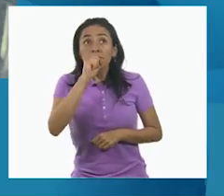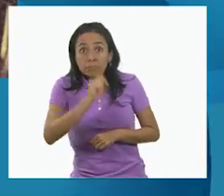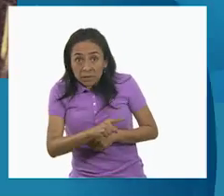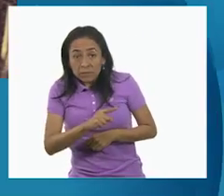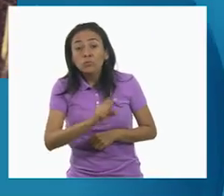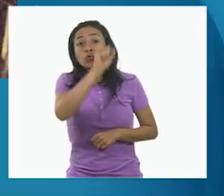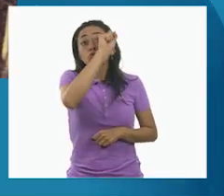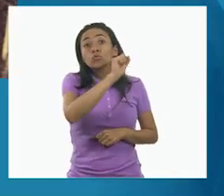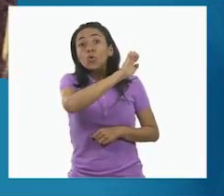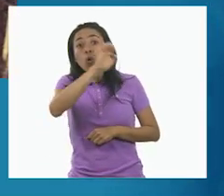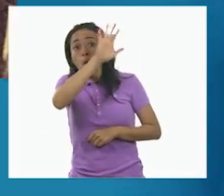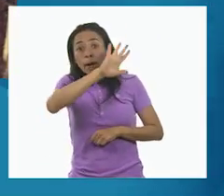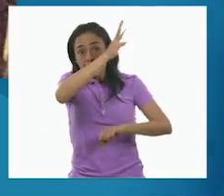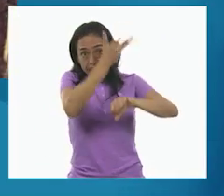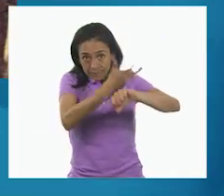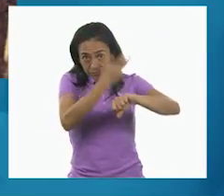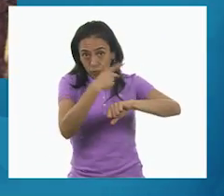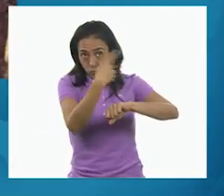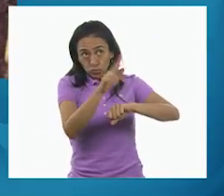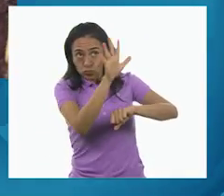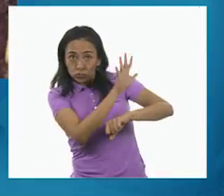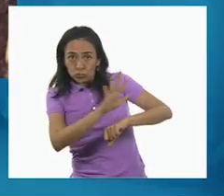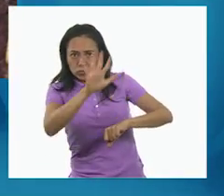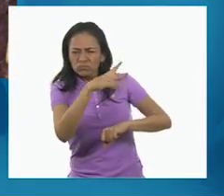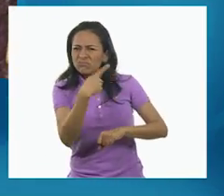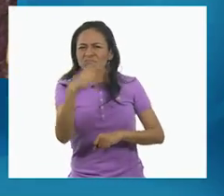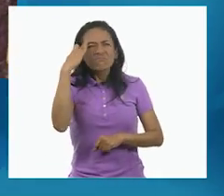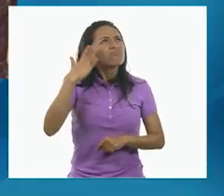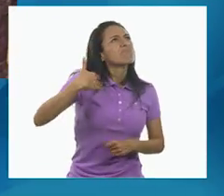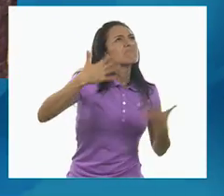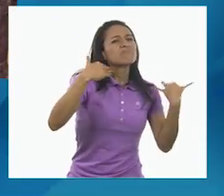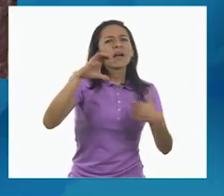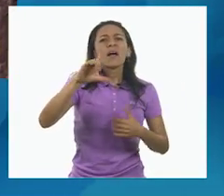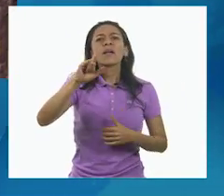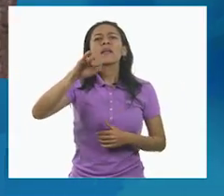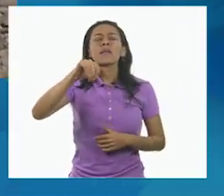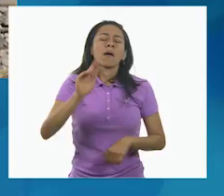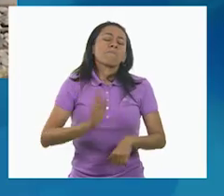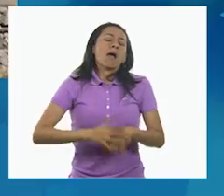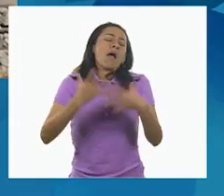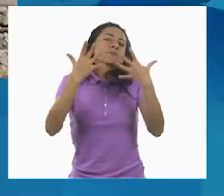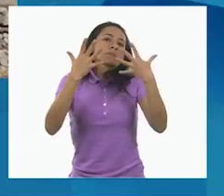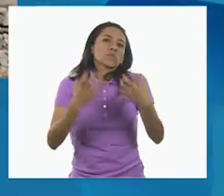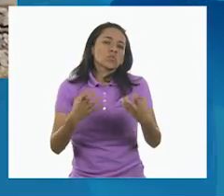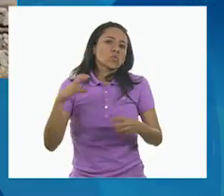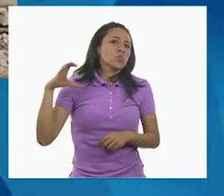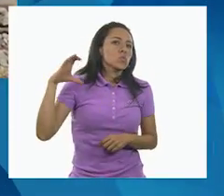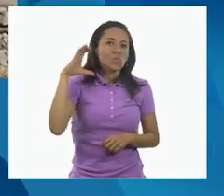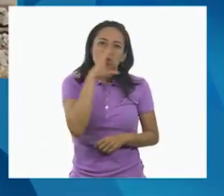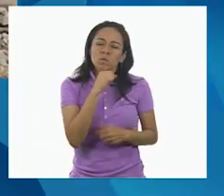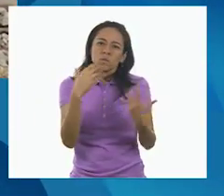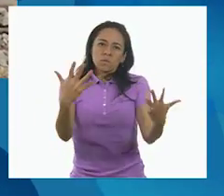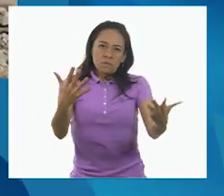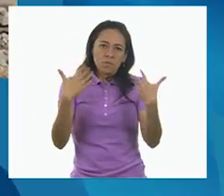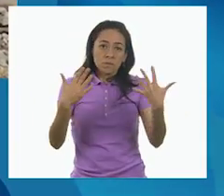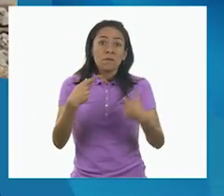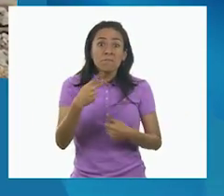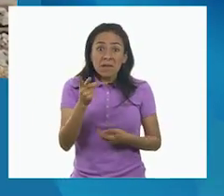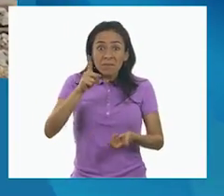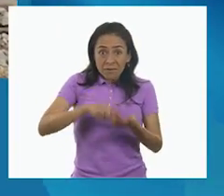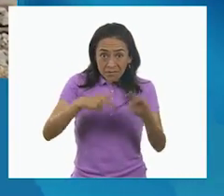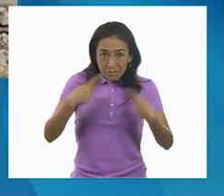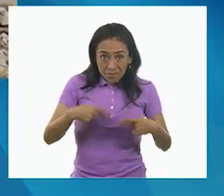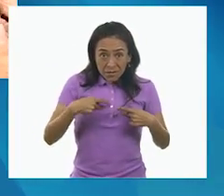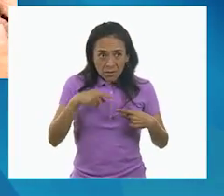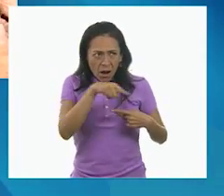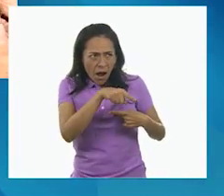de América. Su clima era predominantemente árido, pero los pobladores aprovecharon cuerpos de agua a través de canales